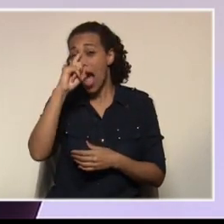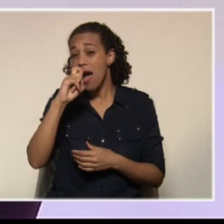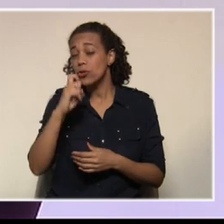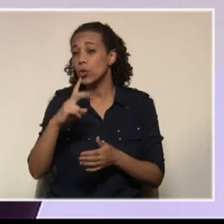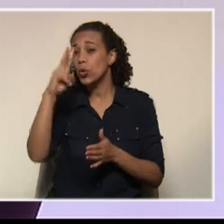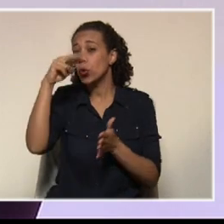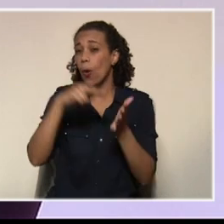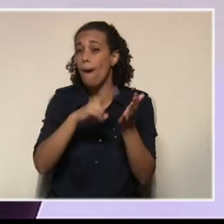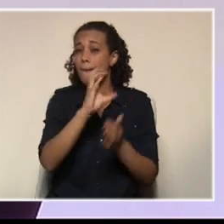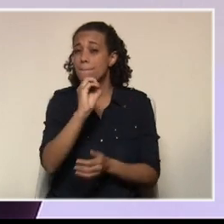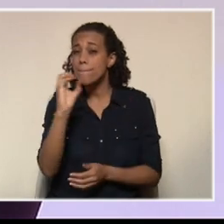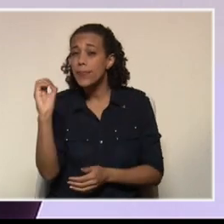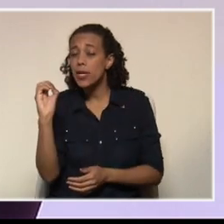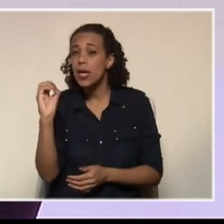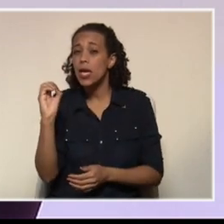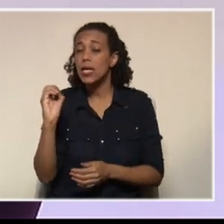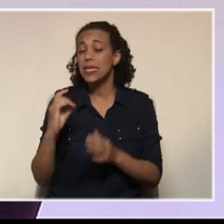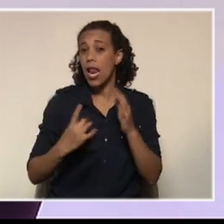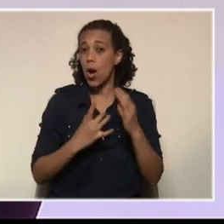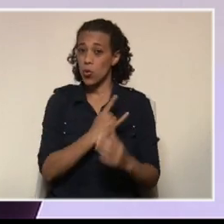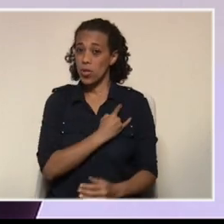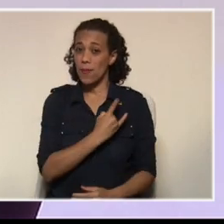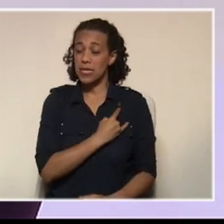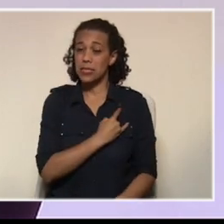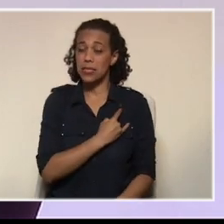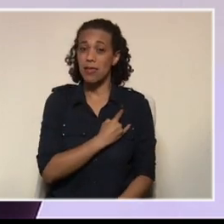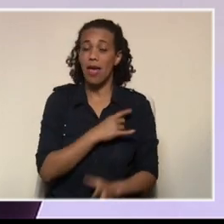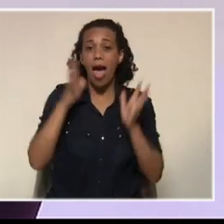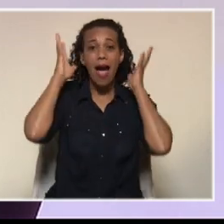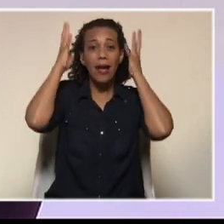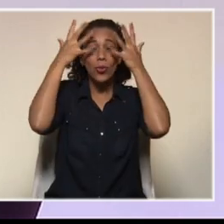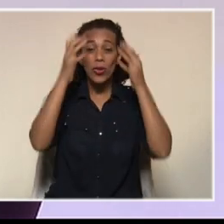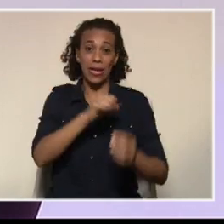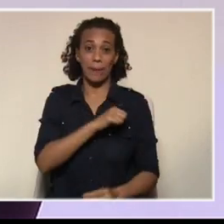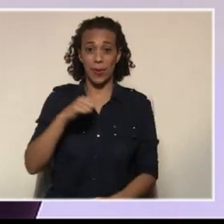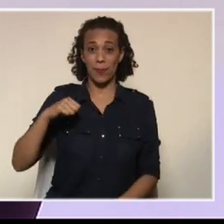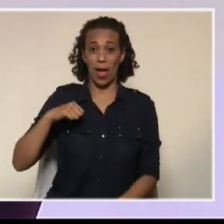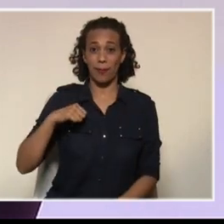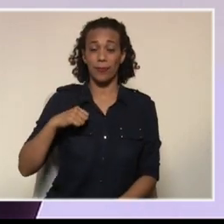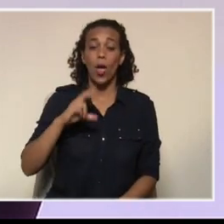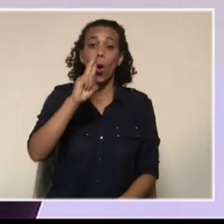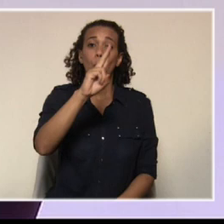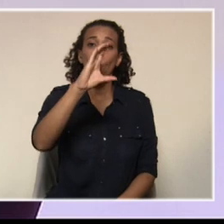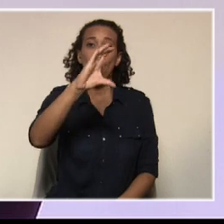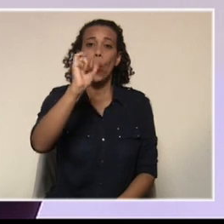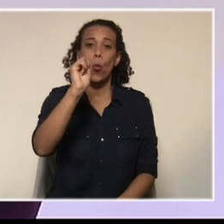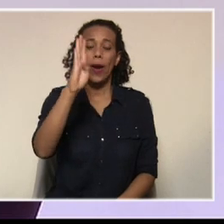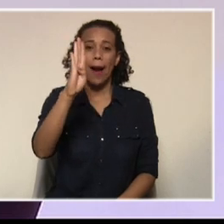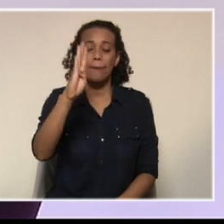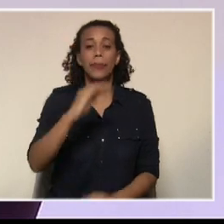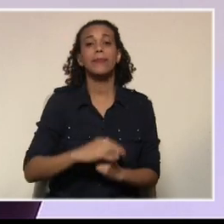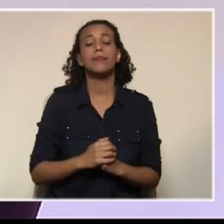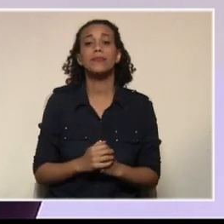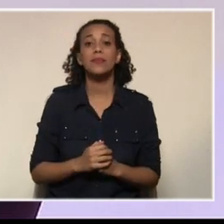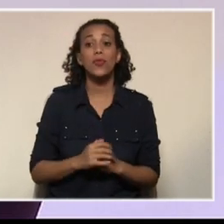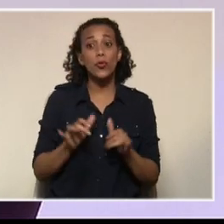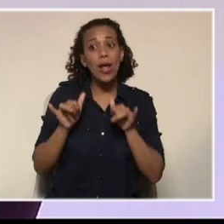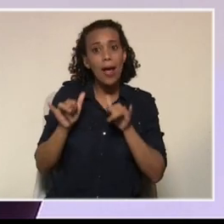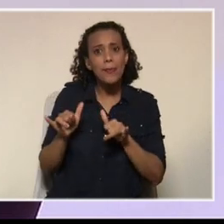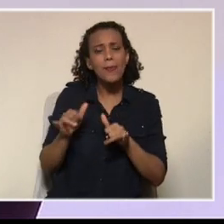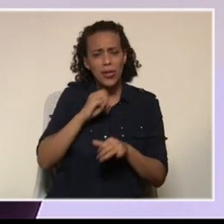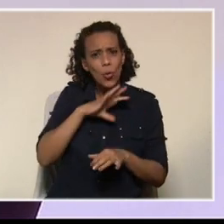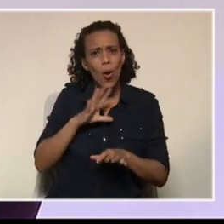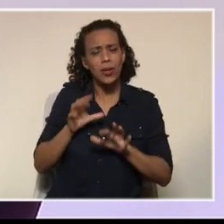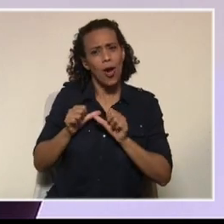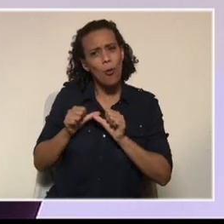2000 en la Universidad Católica Andrés Bello, se llama UCA 2000. De la misma manera, entonces